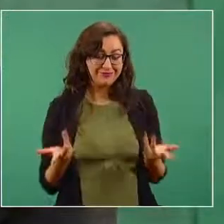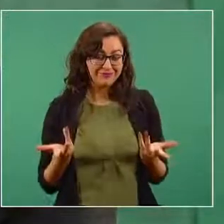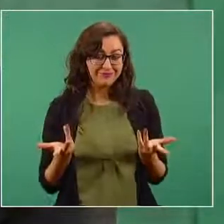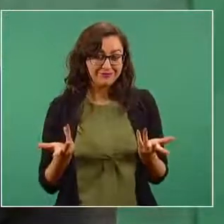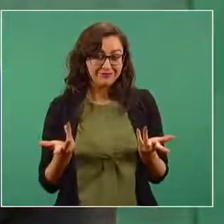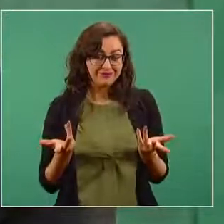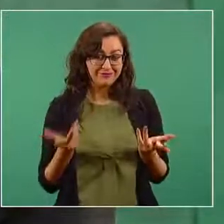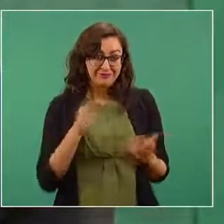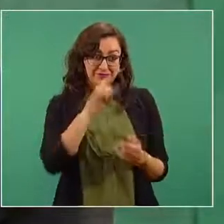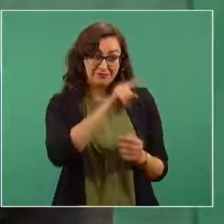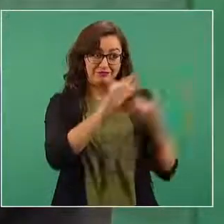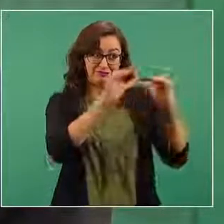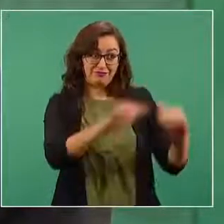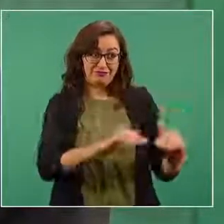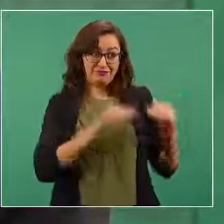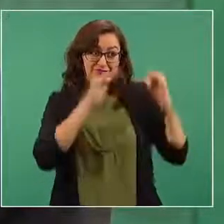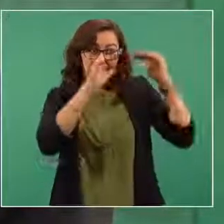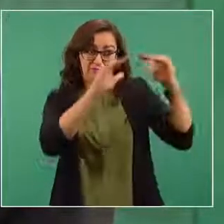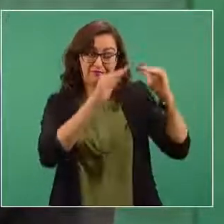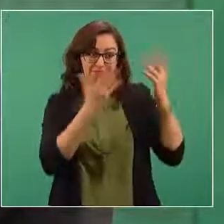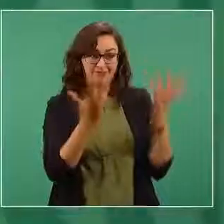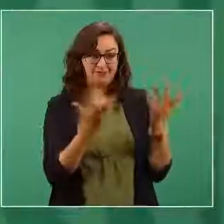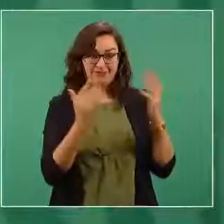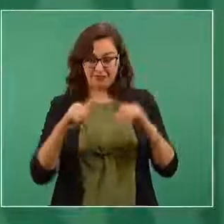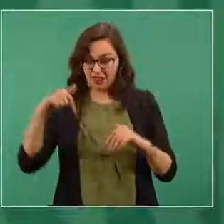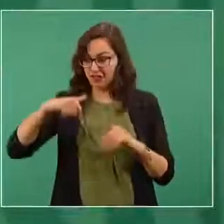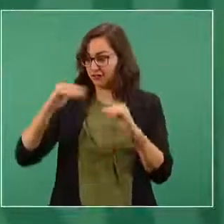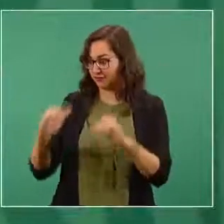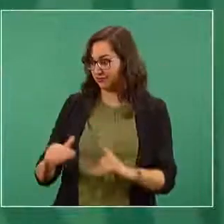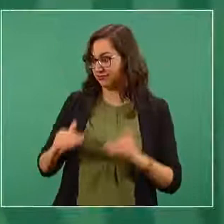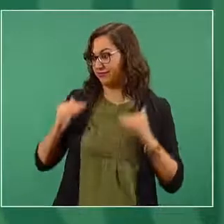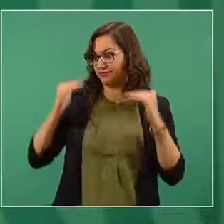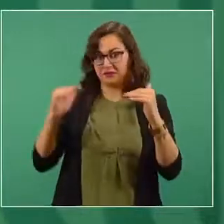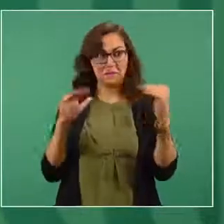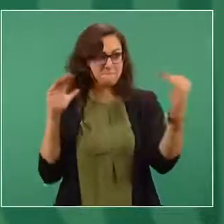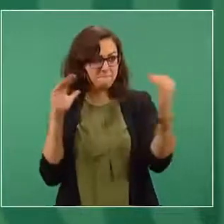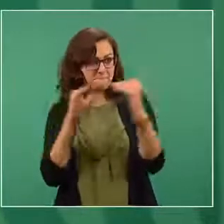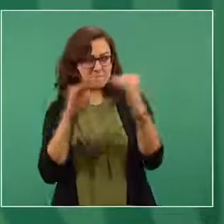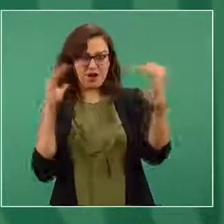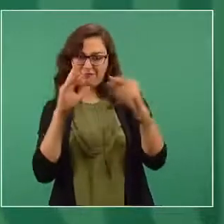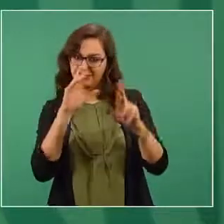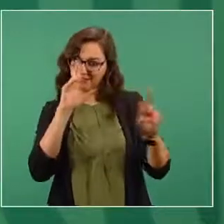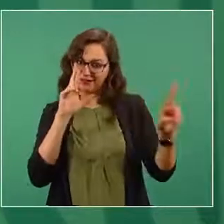de las dos naciones.